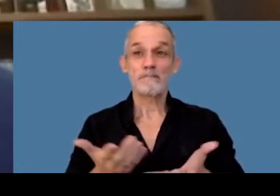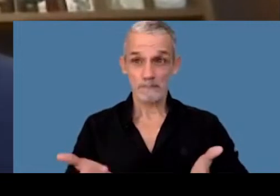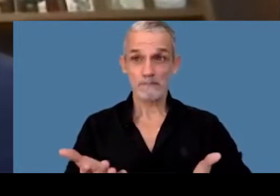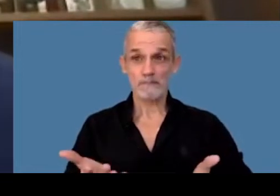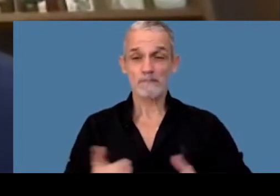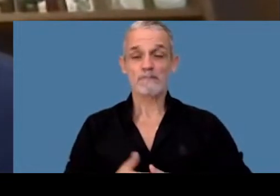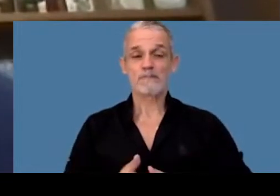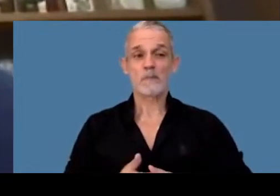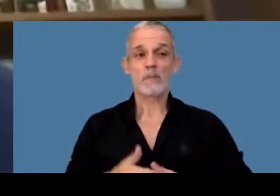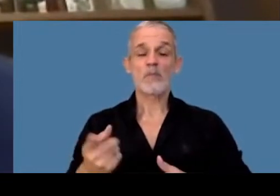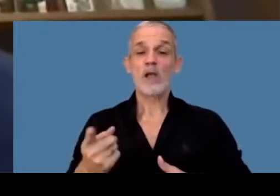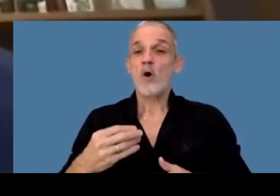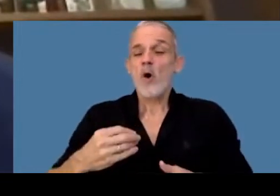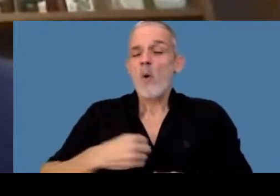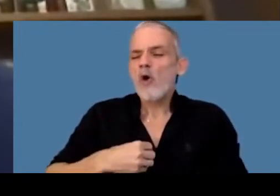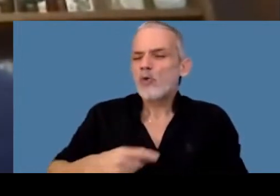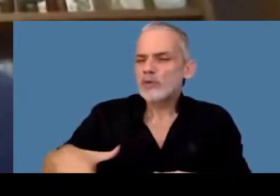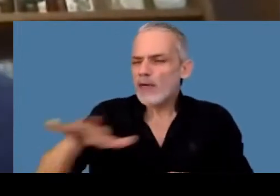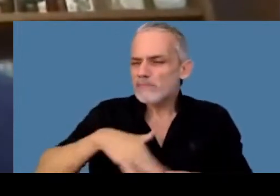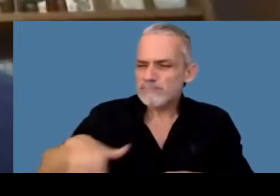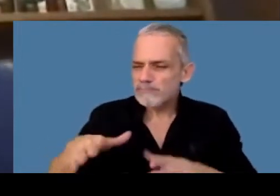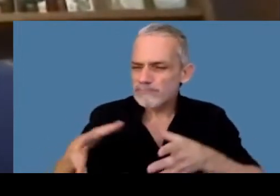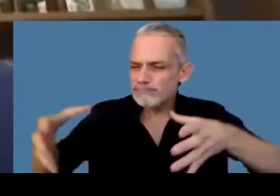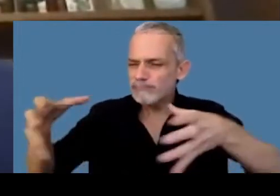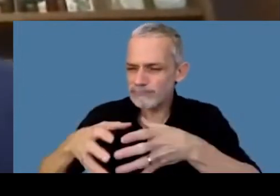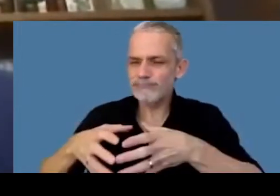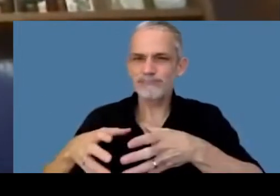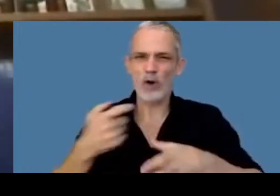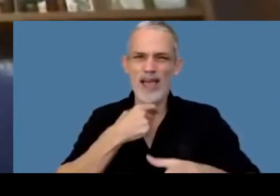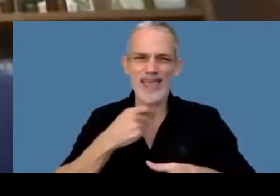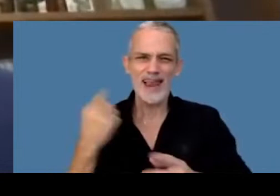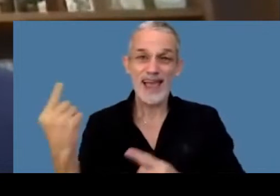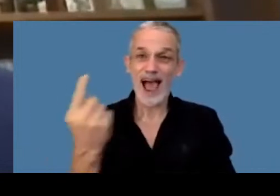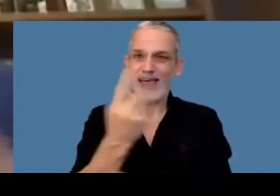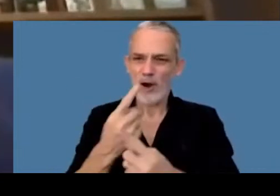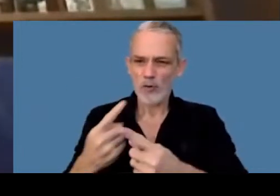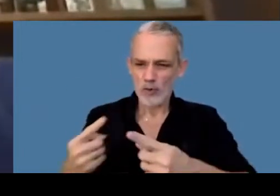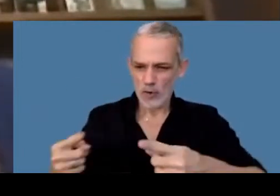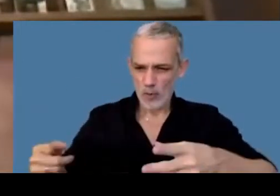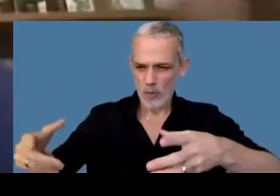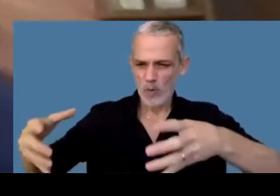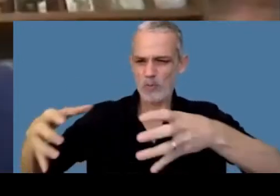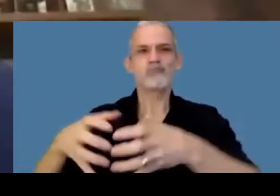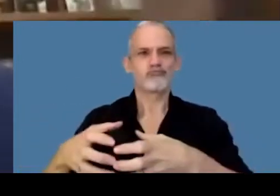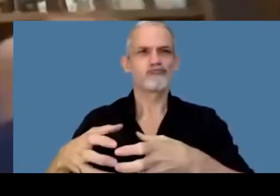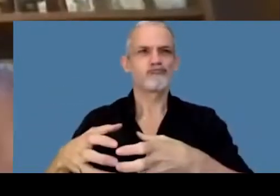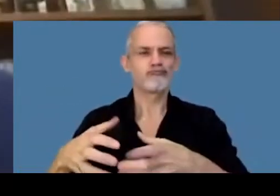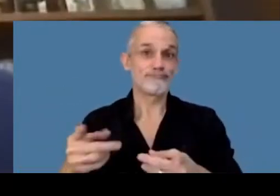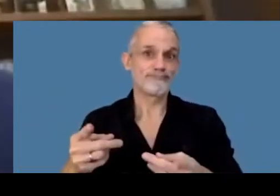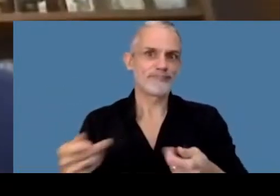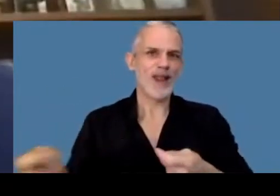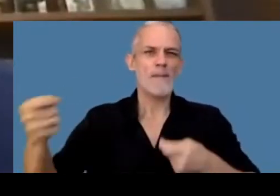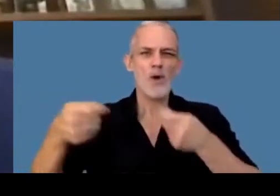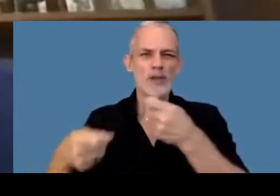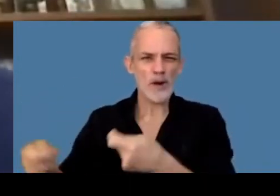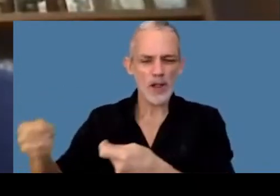la voluntad colectiva se construye, y particularmente lo estamos viendo, y muchas de las crisis se dan en esos términos, por este mundo